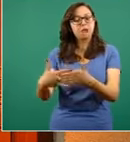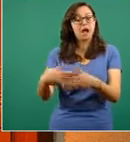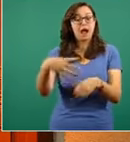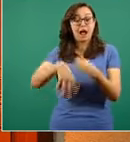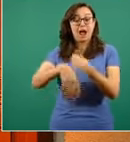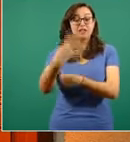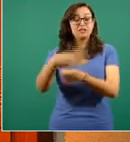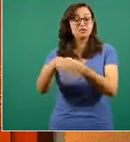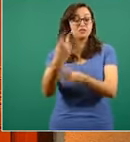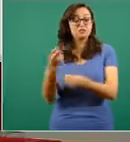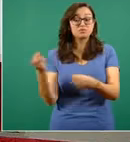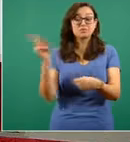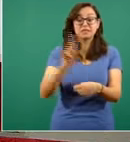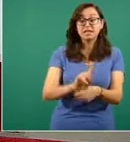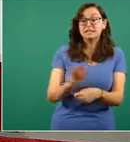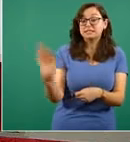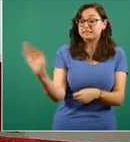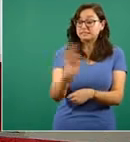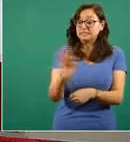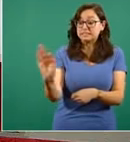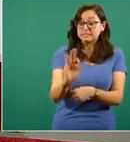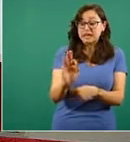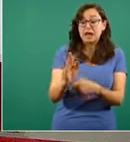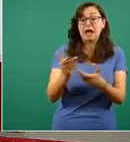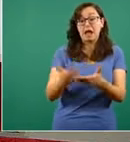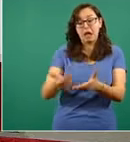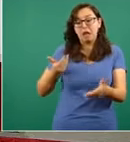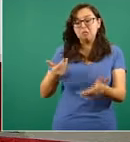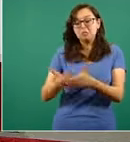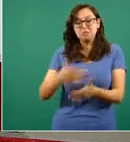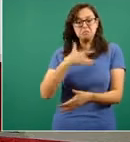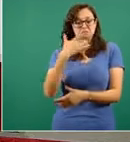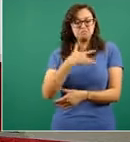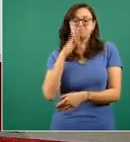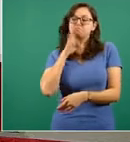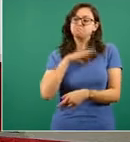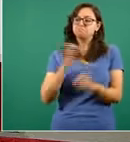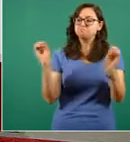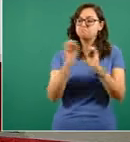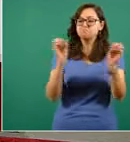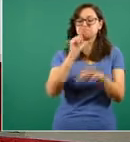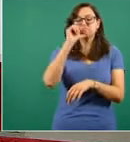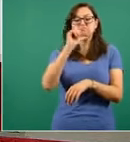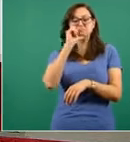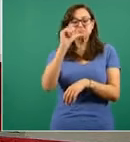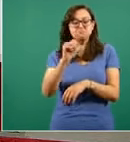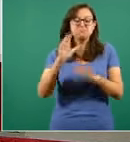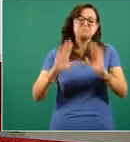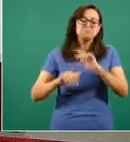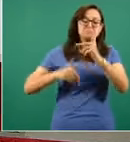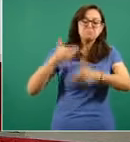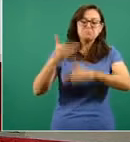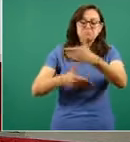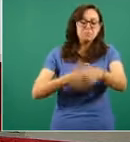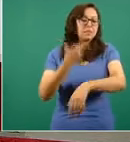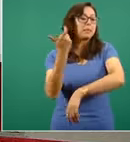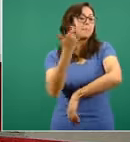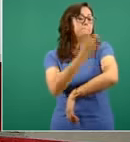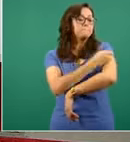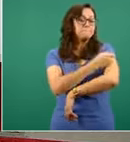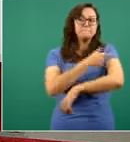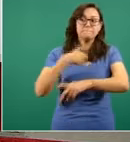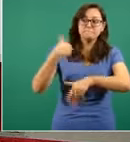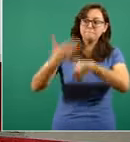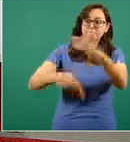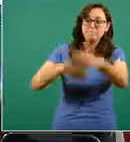vacunación, la persona inicia ahora sí con los signos y síntomas de la enfermedad, acude a unidad médica, se le realiza la